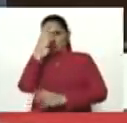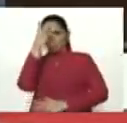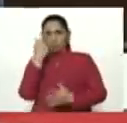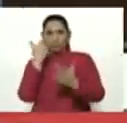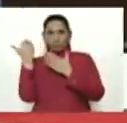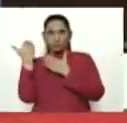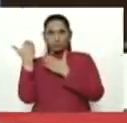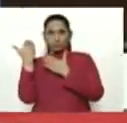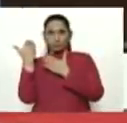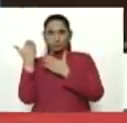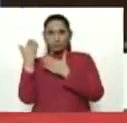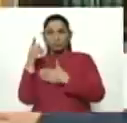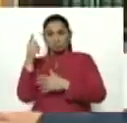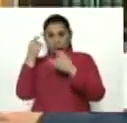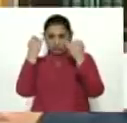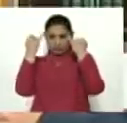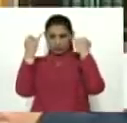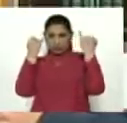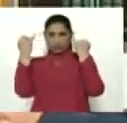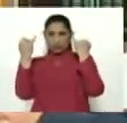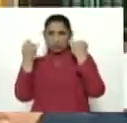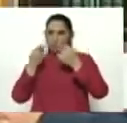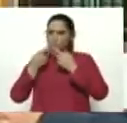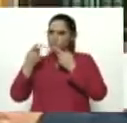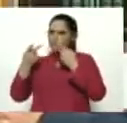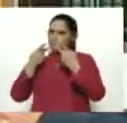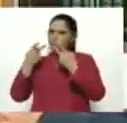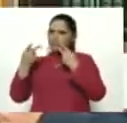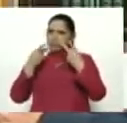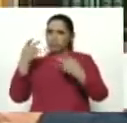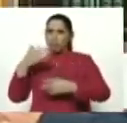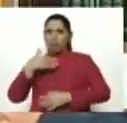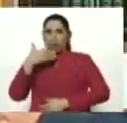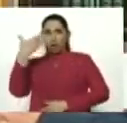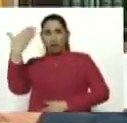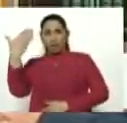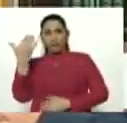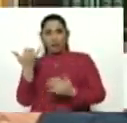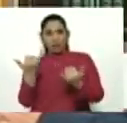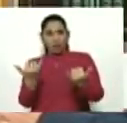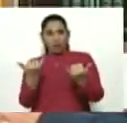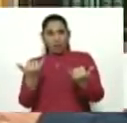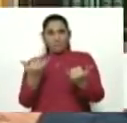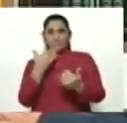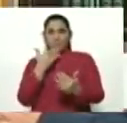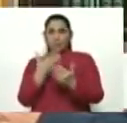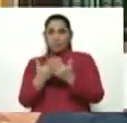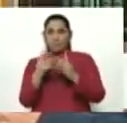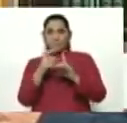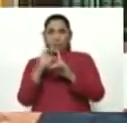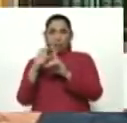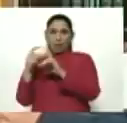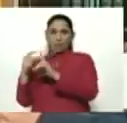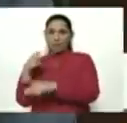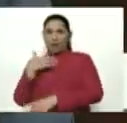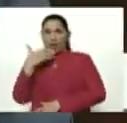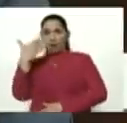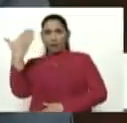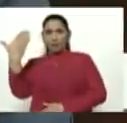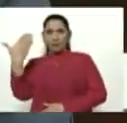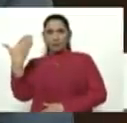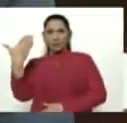estaba como pez en el agua, hasta dio su discurso en árabe. Ahora le vamos a pedir unas palabras en árabe a Tarek.